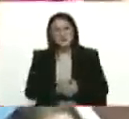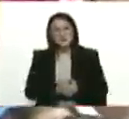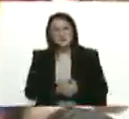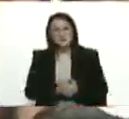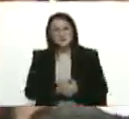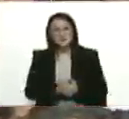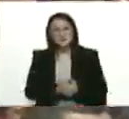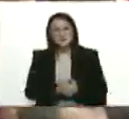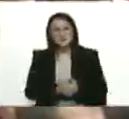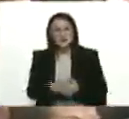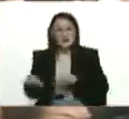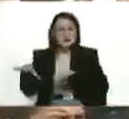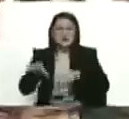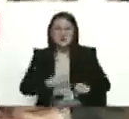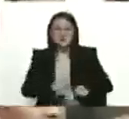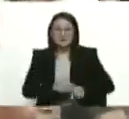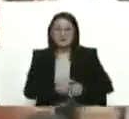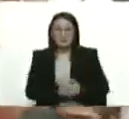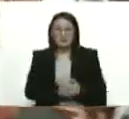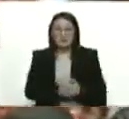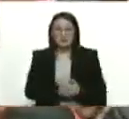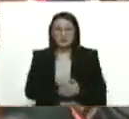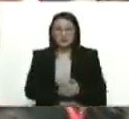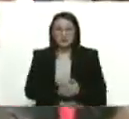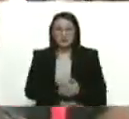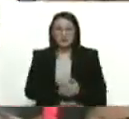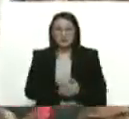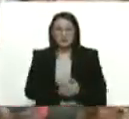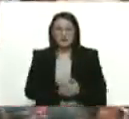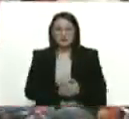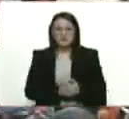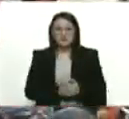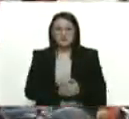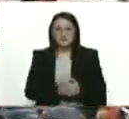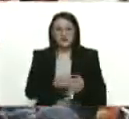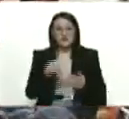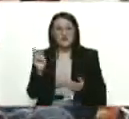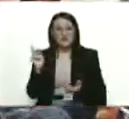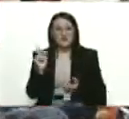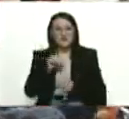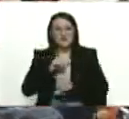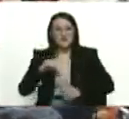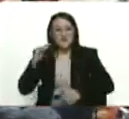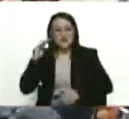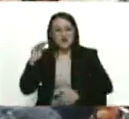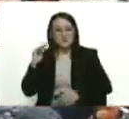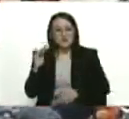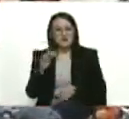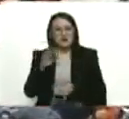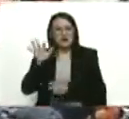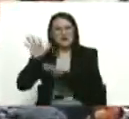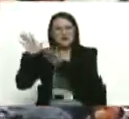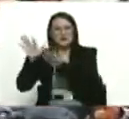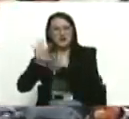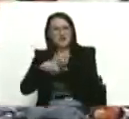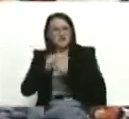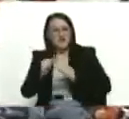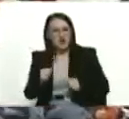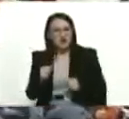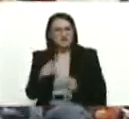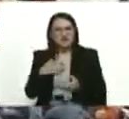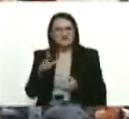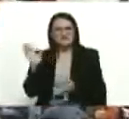pueblo. Invasiones. Que vengan fuerzas militares extranjeras. Por la fuerza hay que